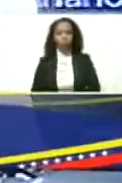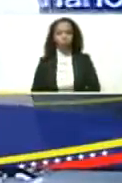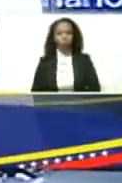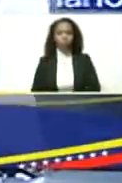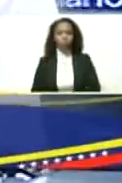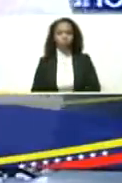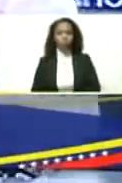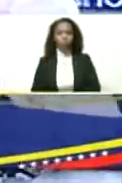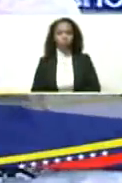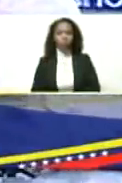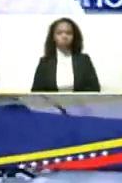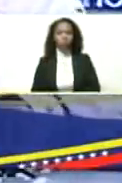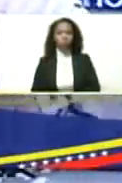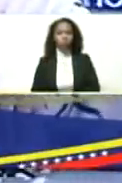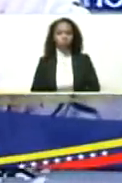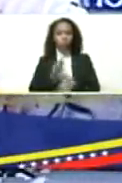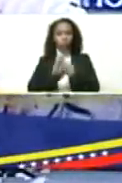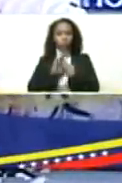Prende el micrófono.